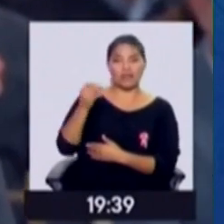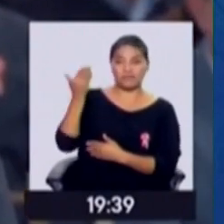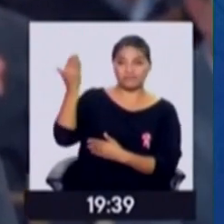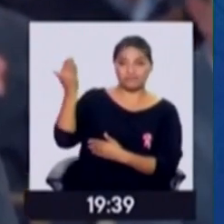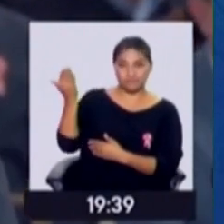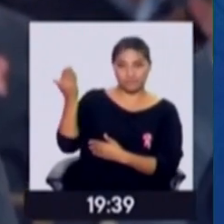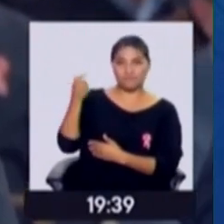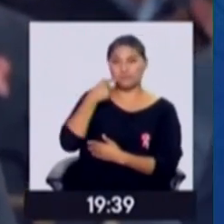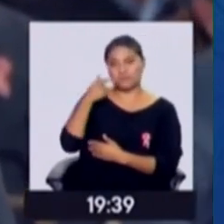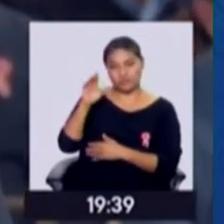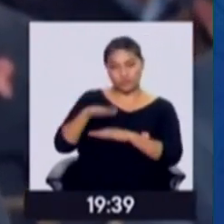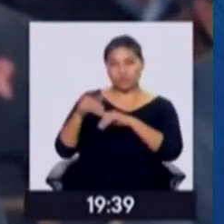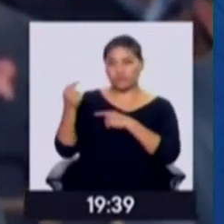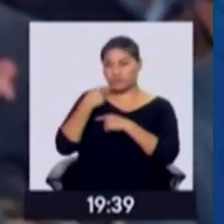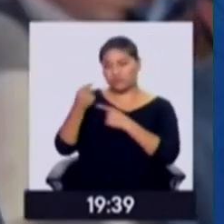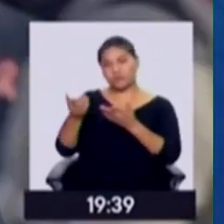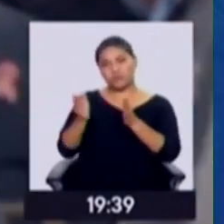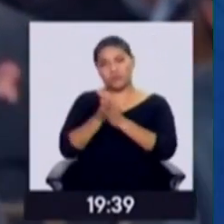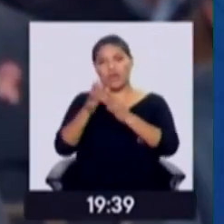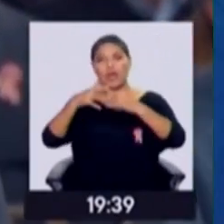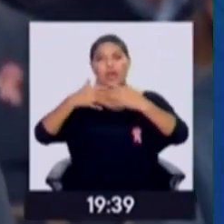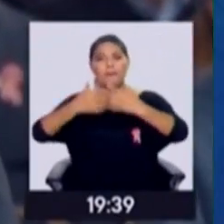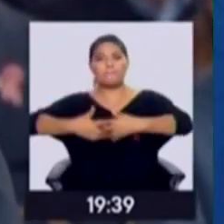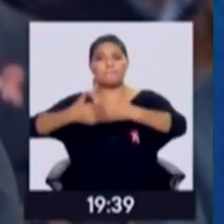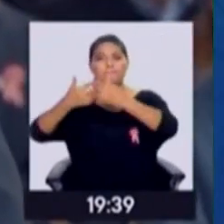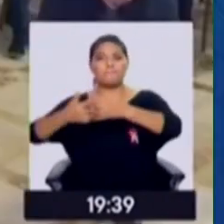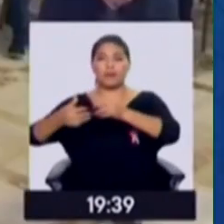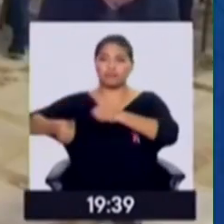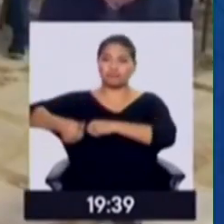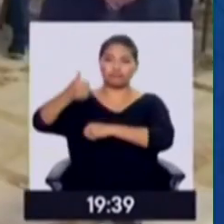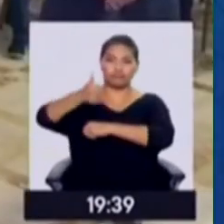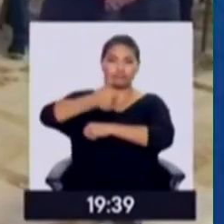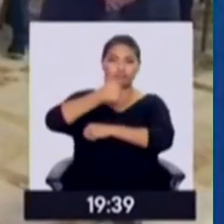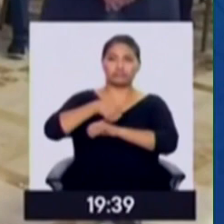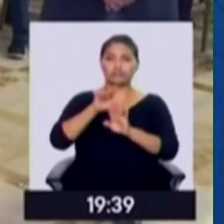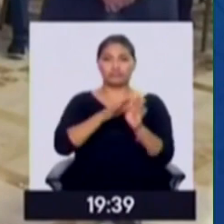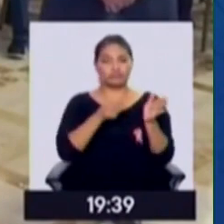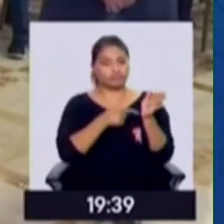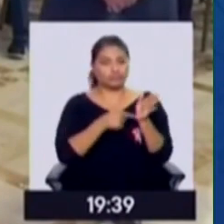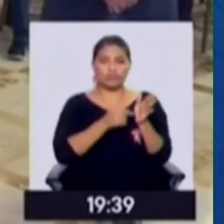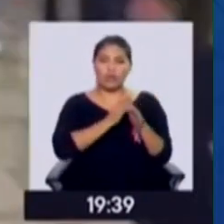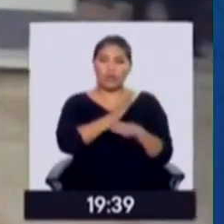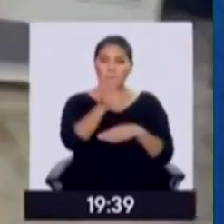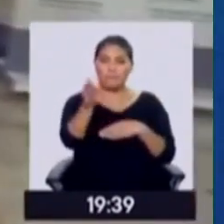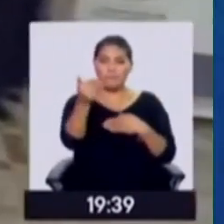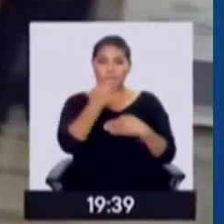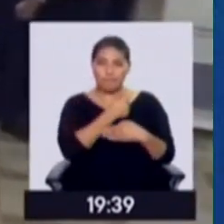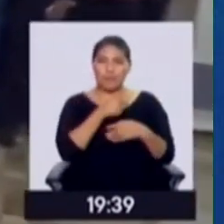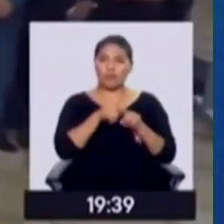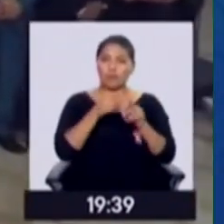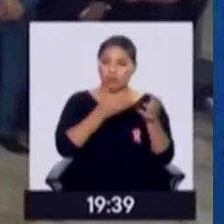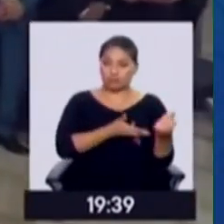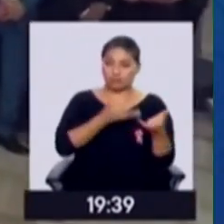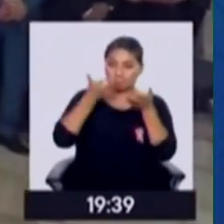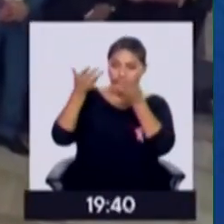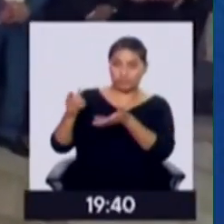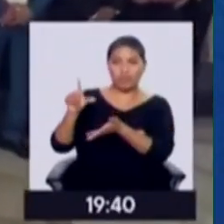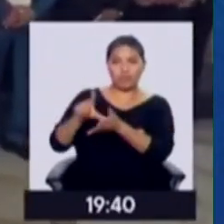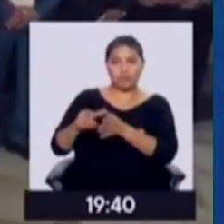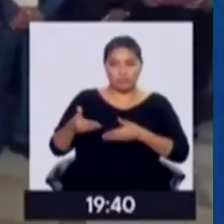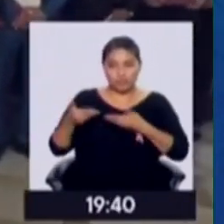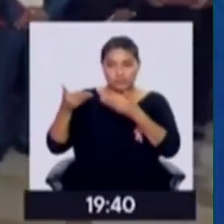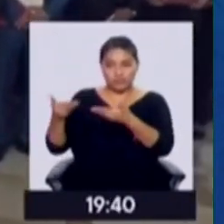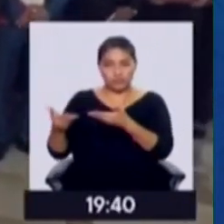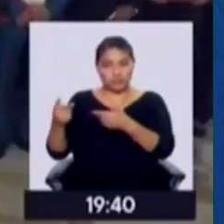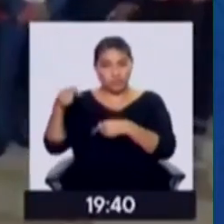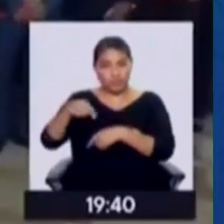se va a tal fecha toman los peajes es un pésimo mensaje, pésimo mensaje. Las autoridades